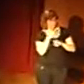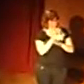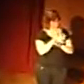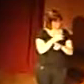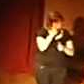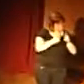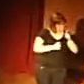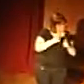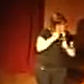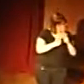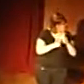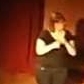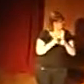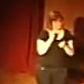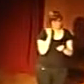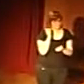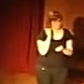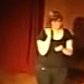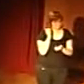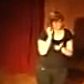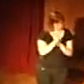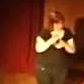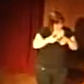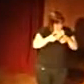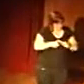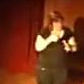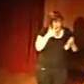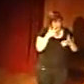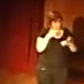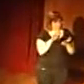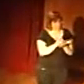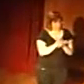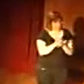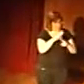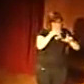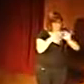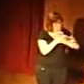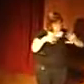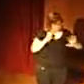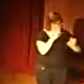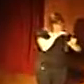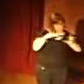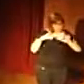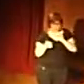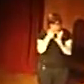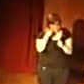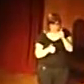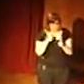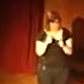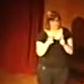en en las sesiones del Liceo artístico literario para pintar quién cuál más de prisa y de una forma más más